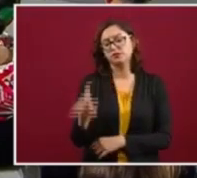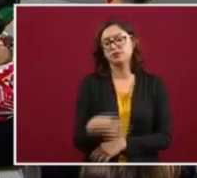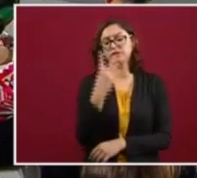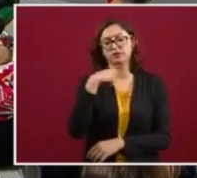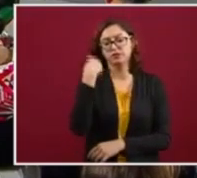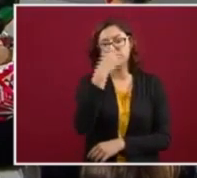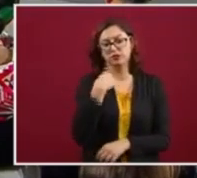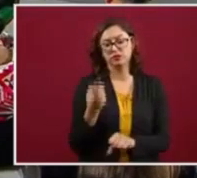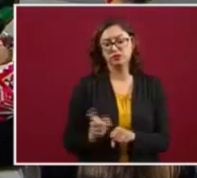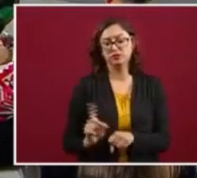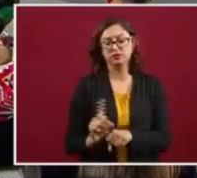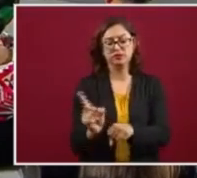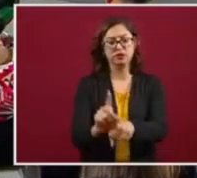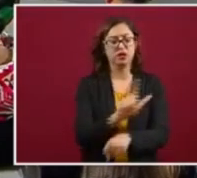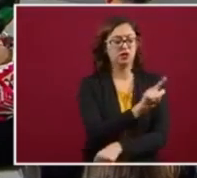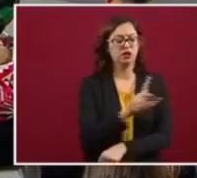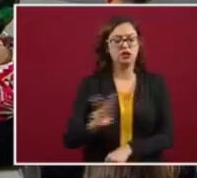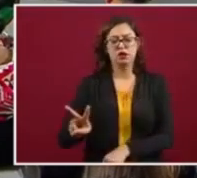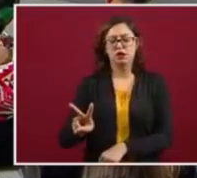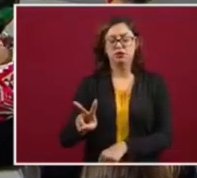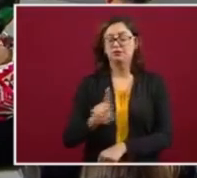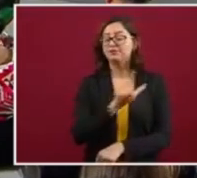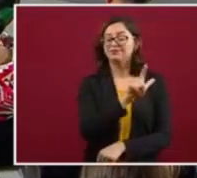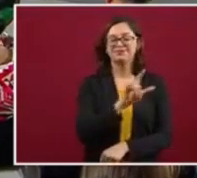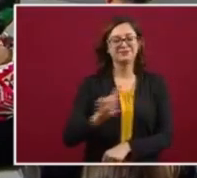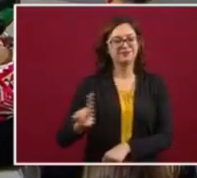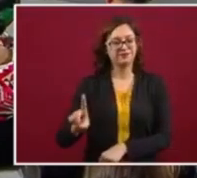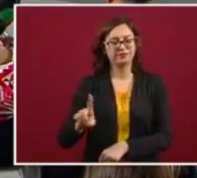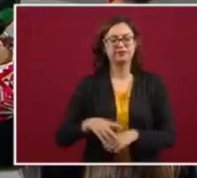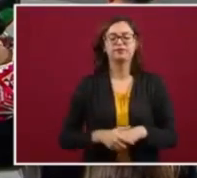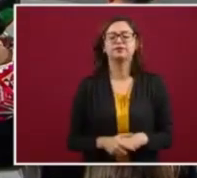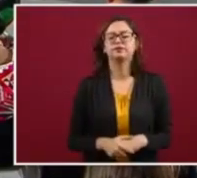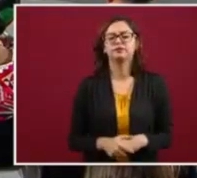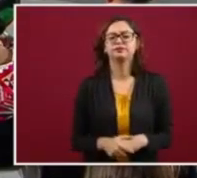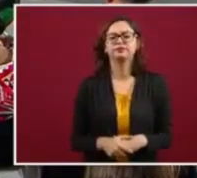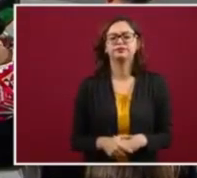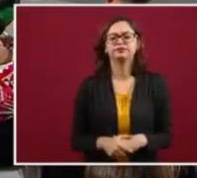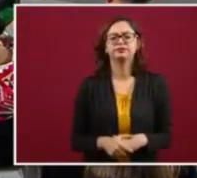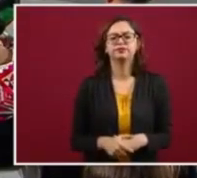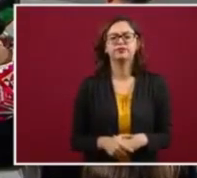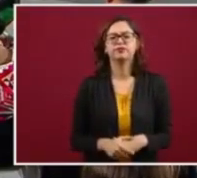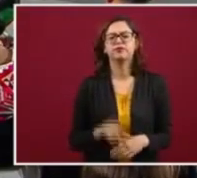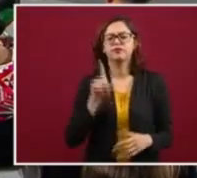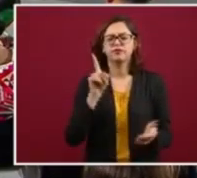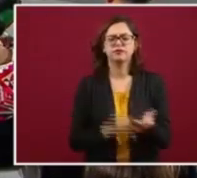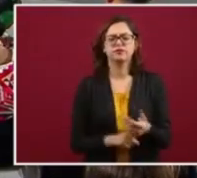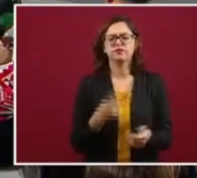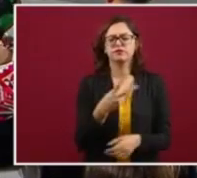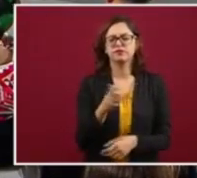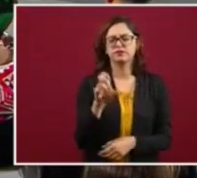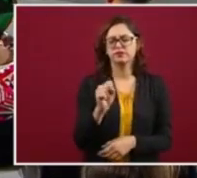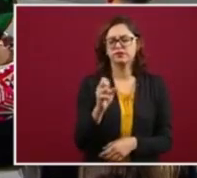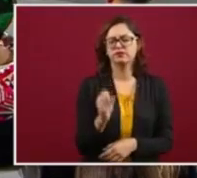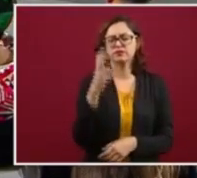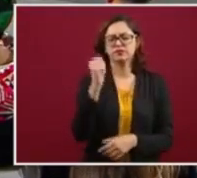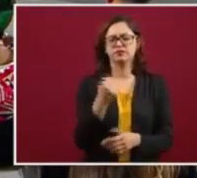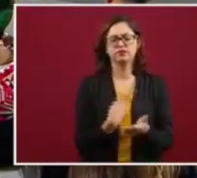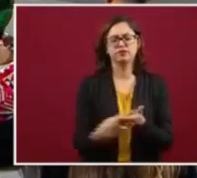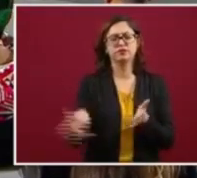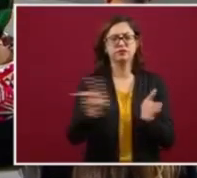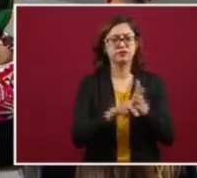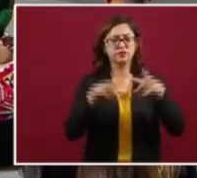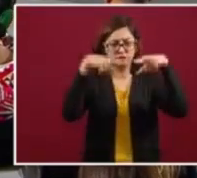días de la semana. Adicionalmente a eso, se crearán 1.269 plazas de enfermería